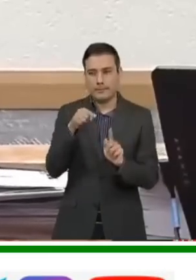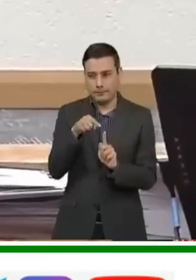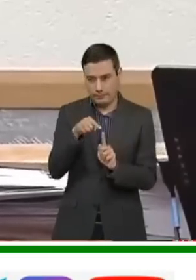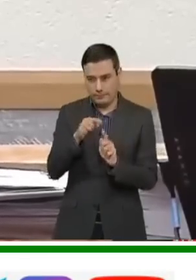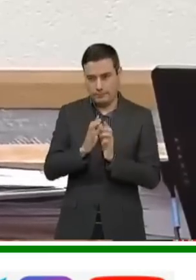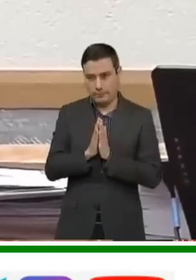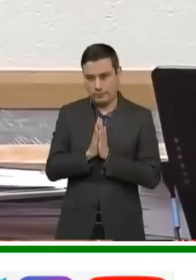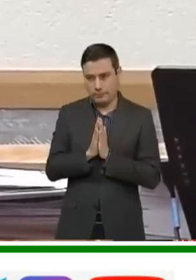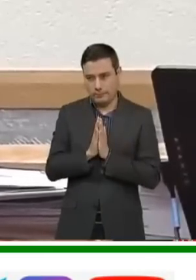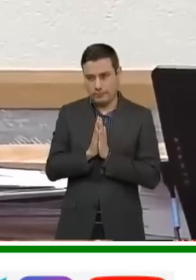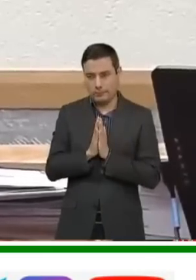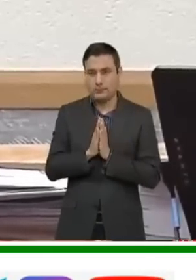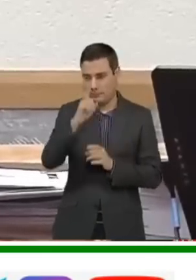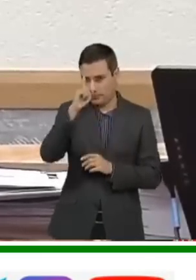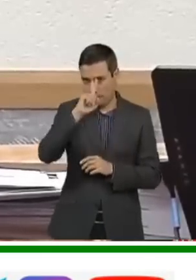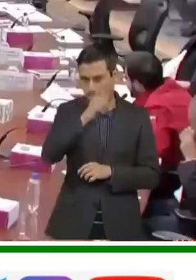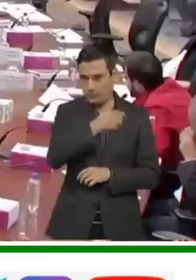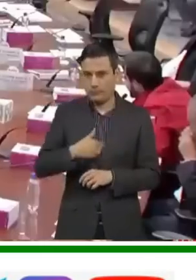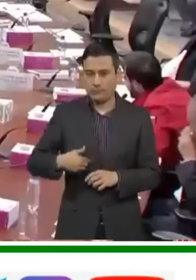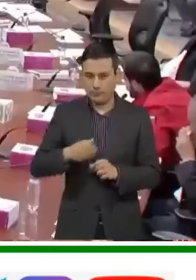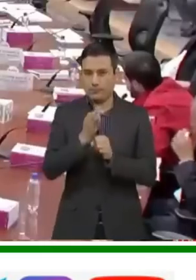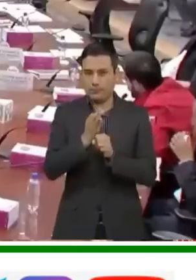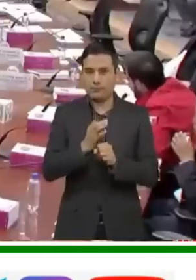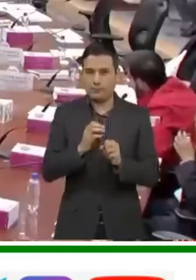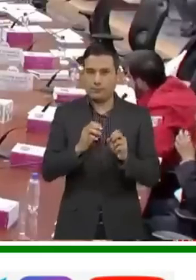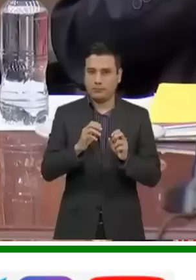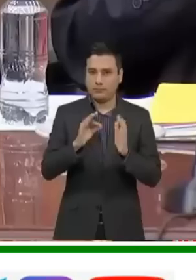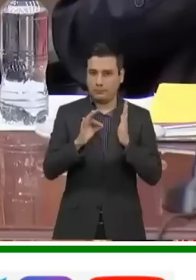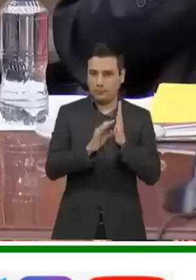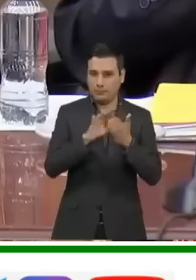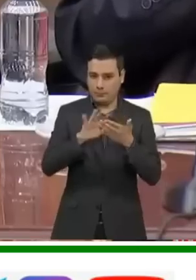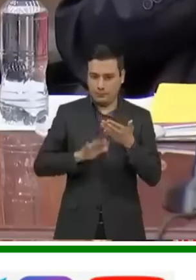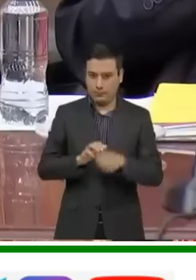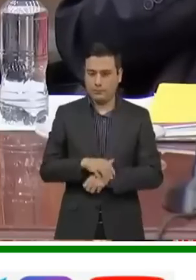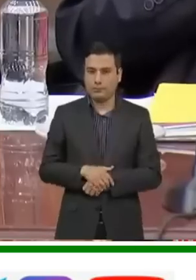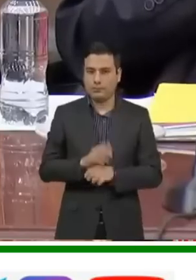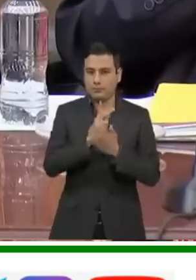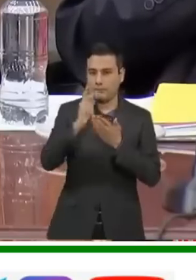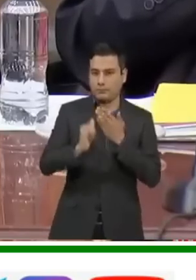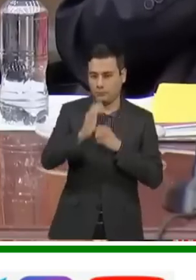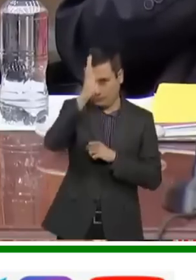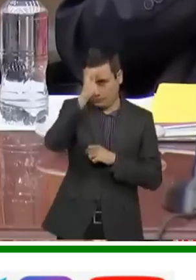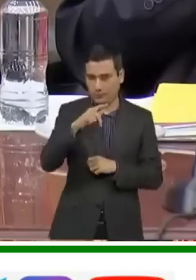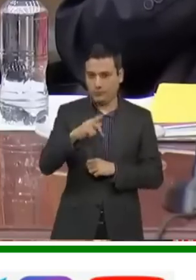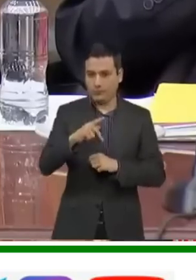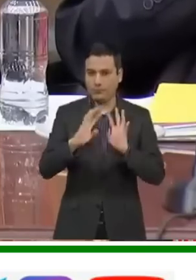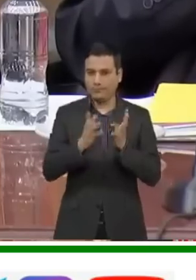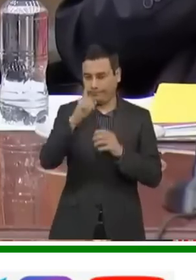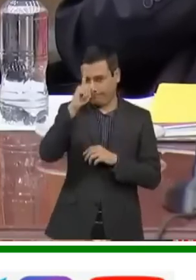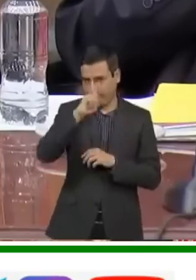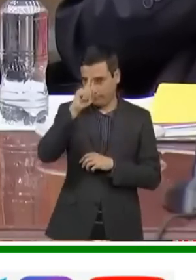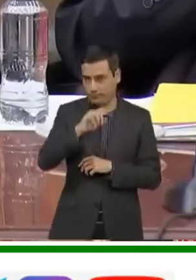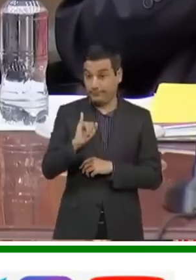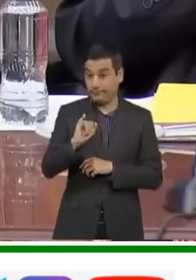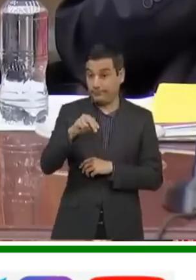punto. De acuerdo a nuestro reglamento. Consejera Presidenta, voy a leer el punto. Dice… Proyecto de acuerdo del Consejo General del